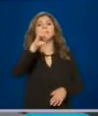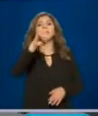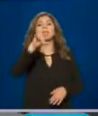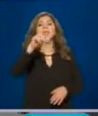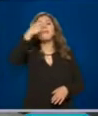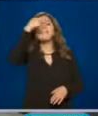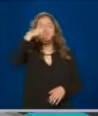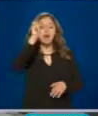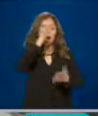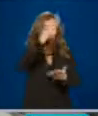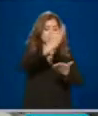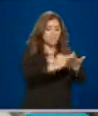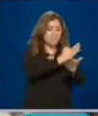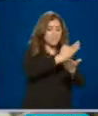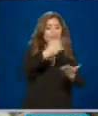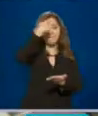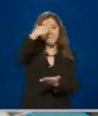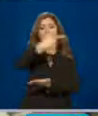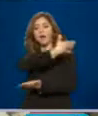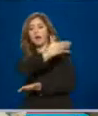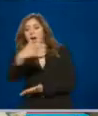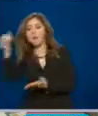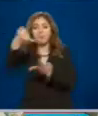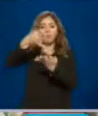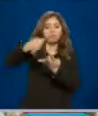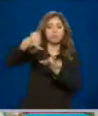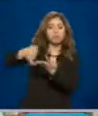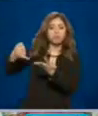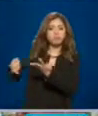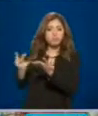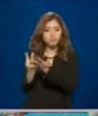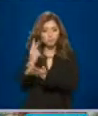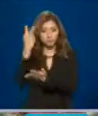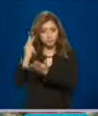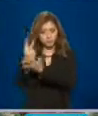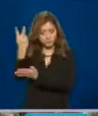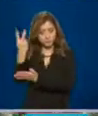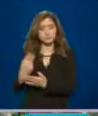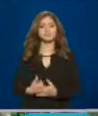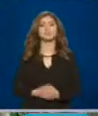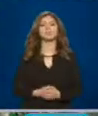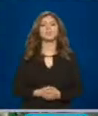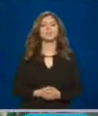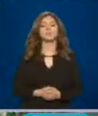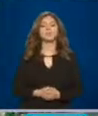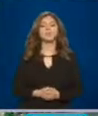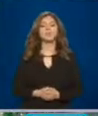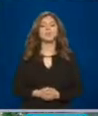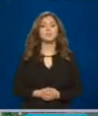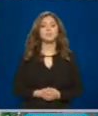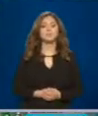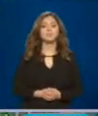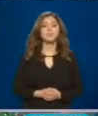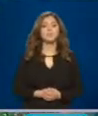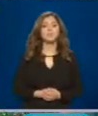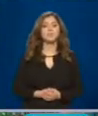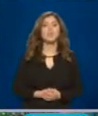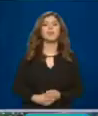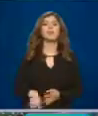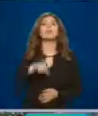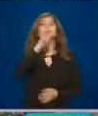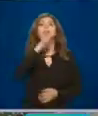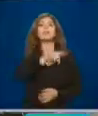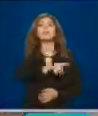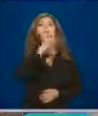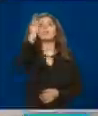para el siguiente ciclo de siembra y cosecha. Oye, y también es santo de los